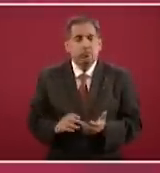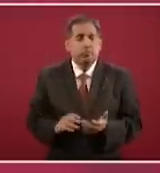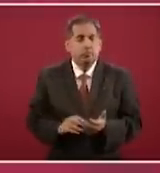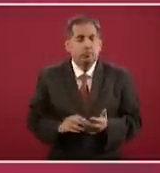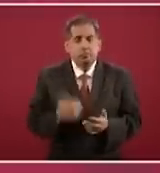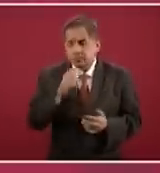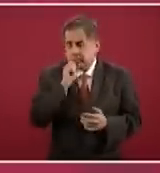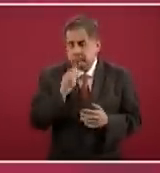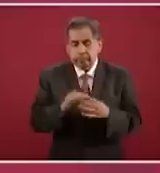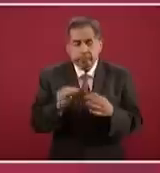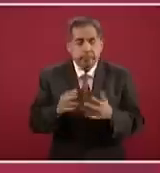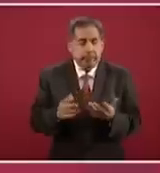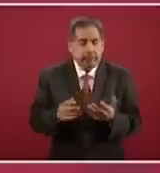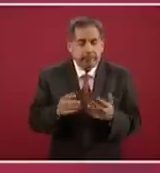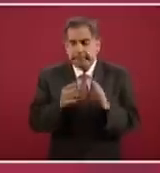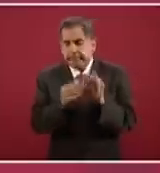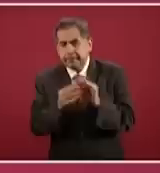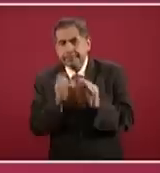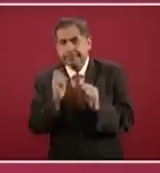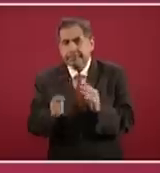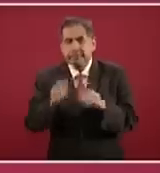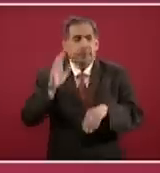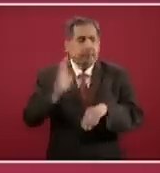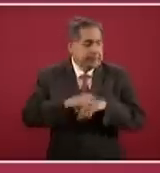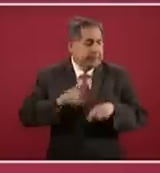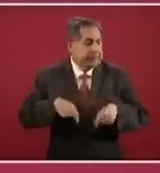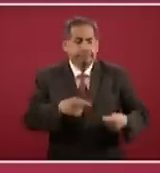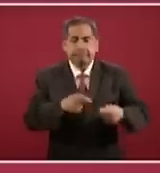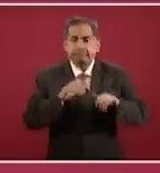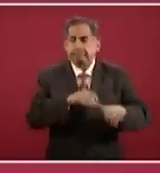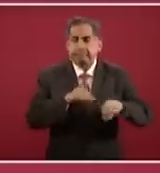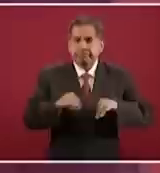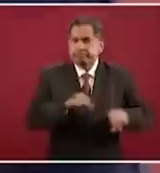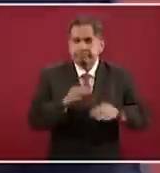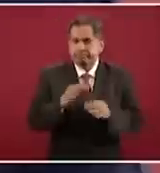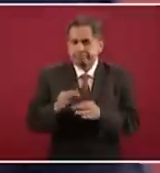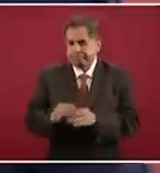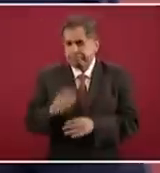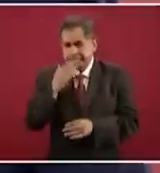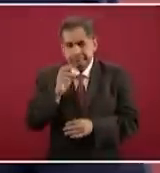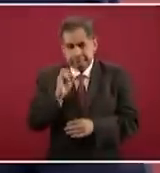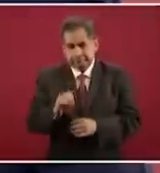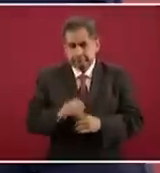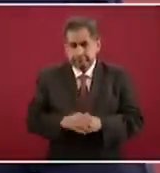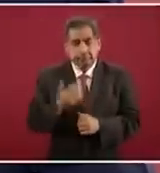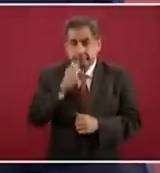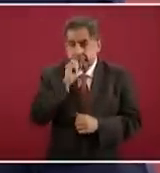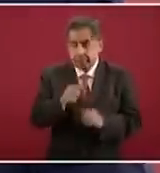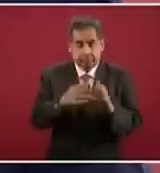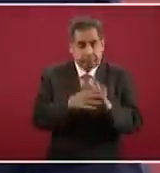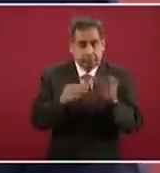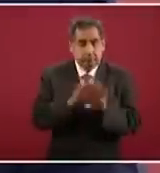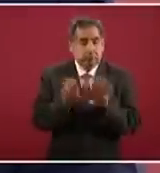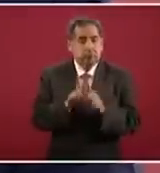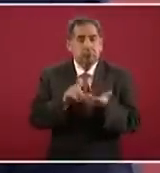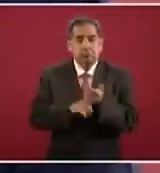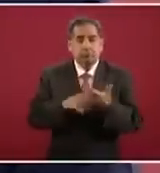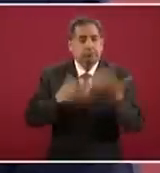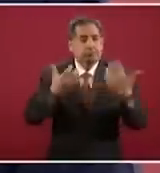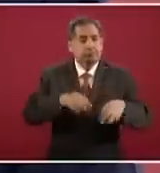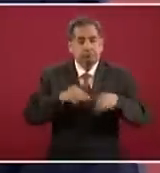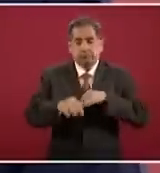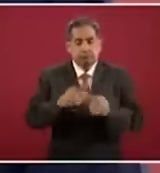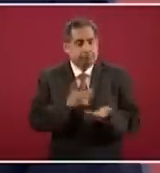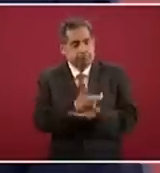Va a significar más empleos y va a significar empleos